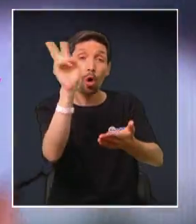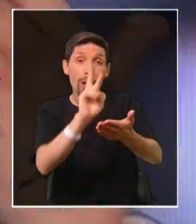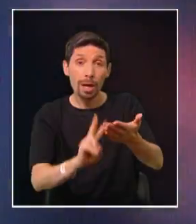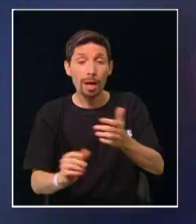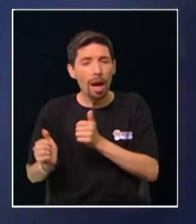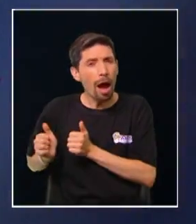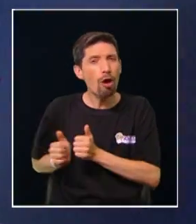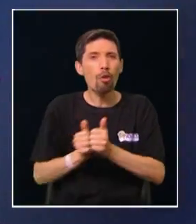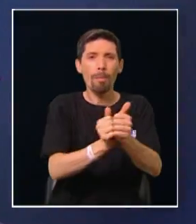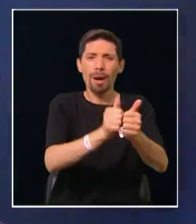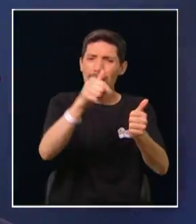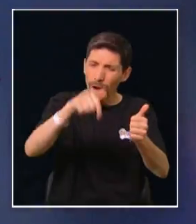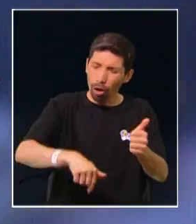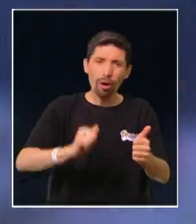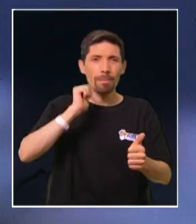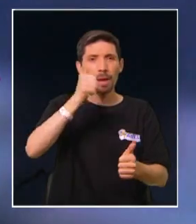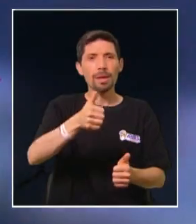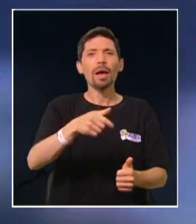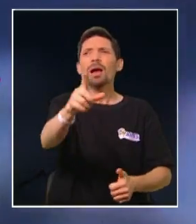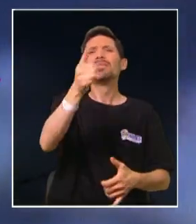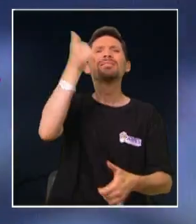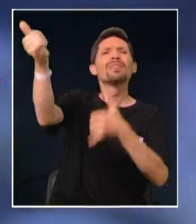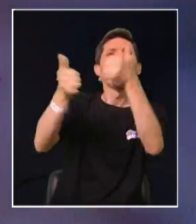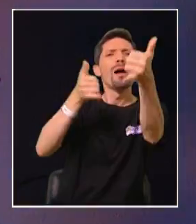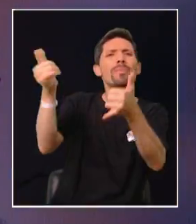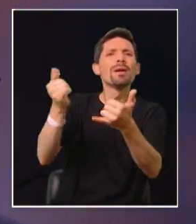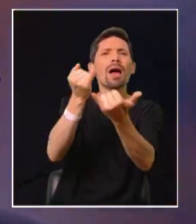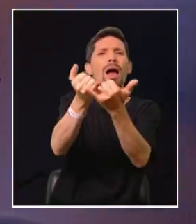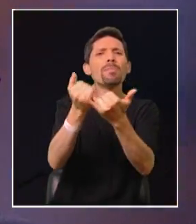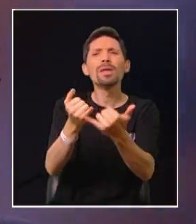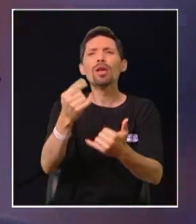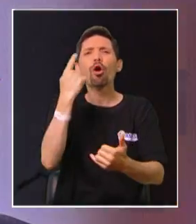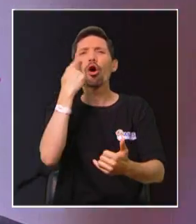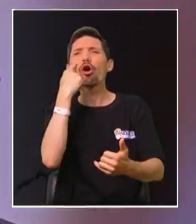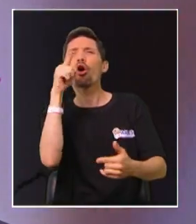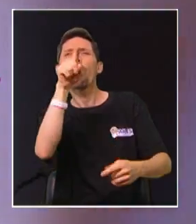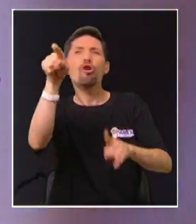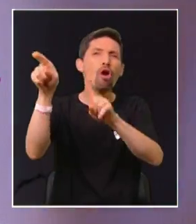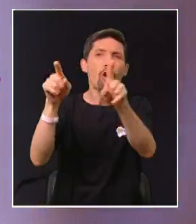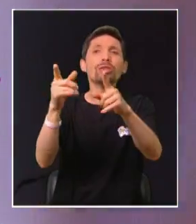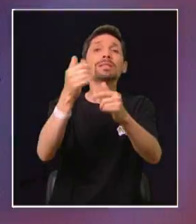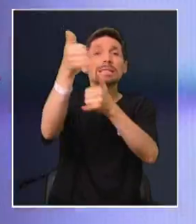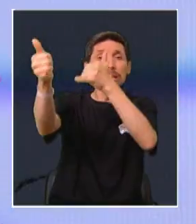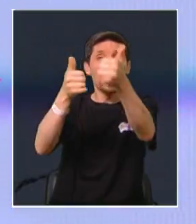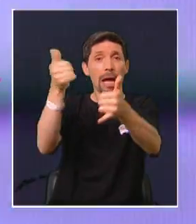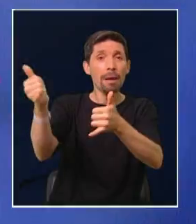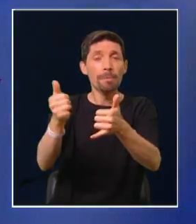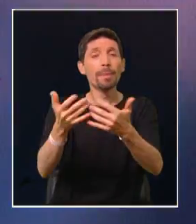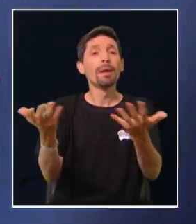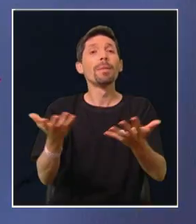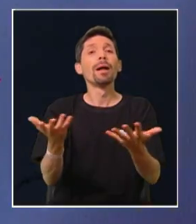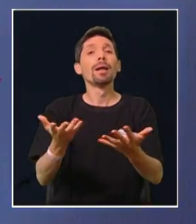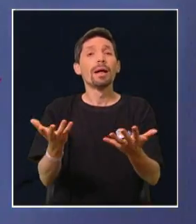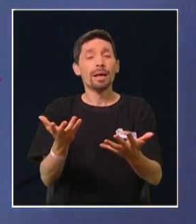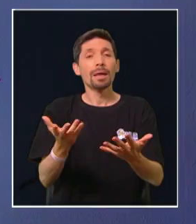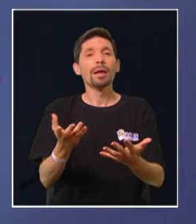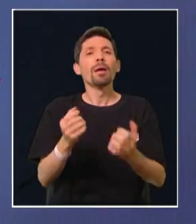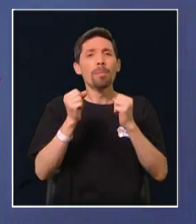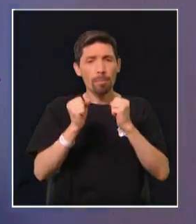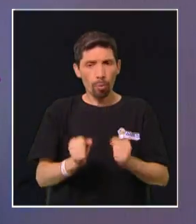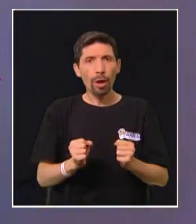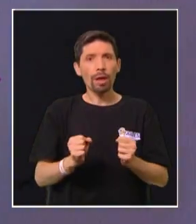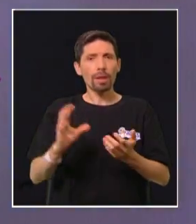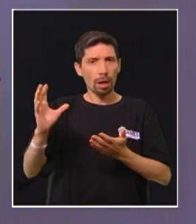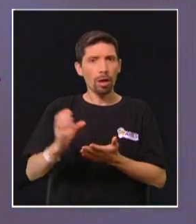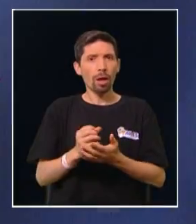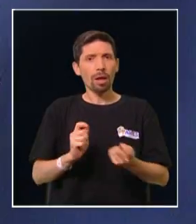mañana. Más que eso, llamen a sus amigos, a los conocidos, para que también lo hagan y transformemos